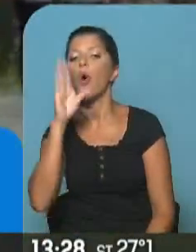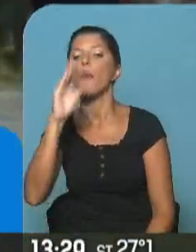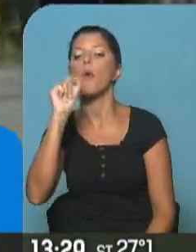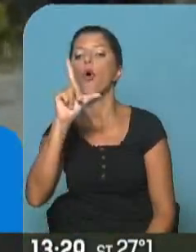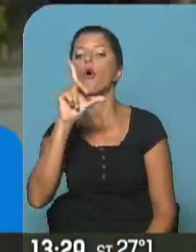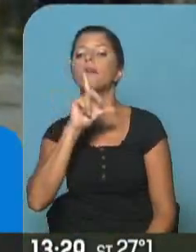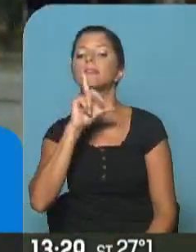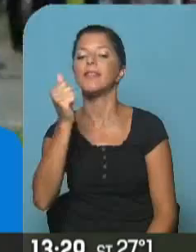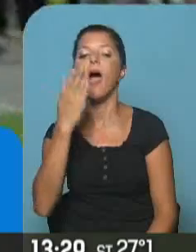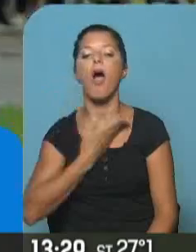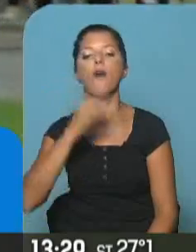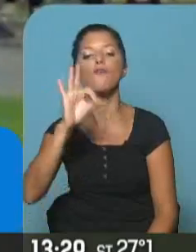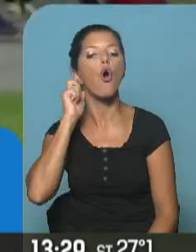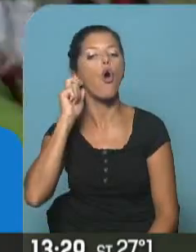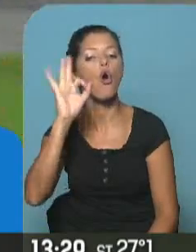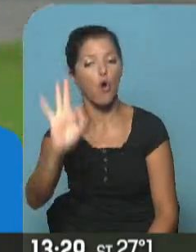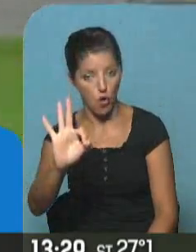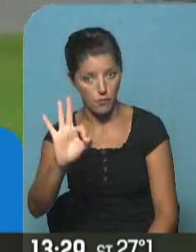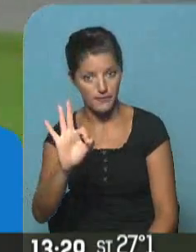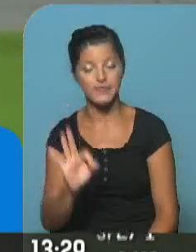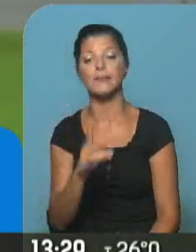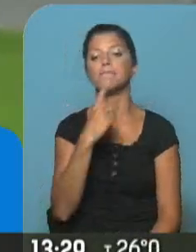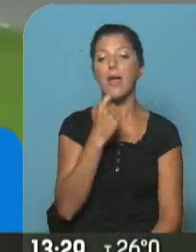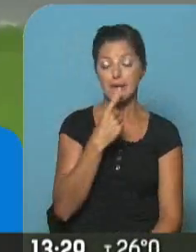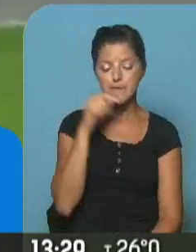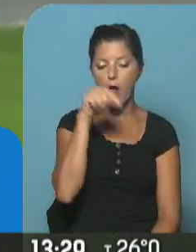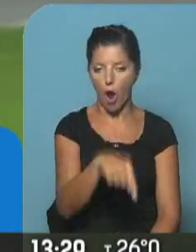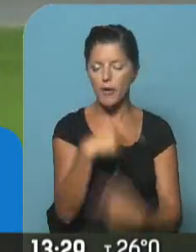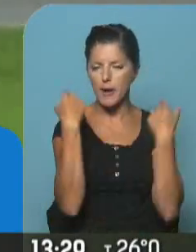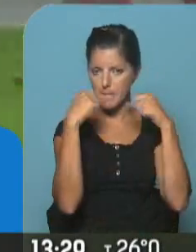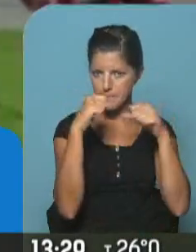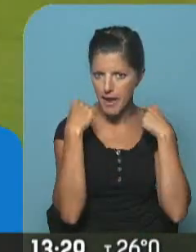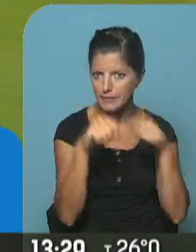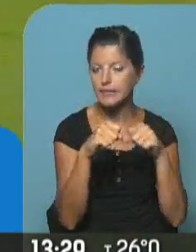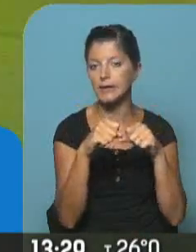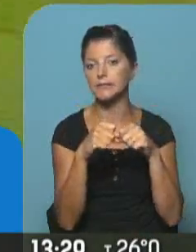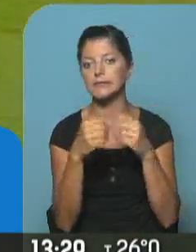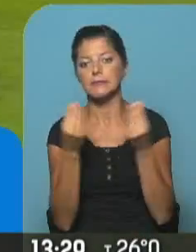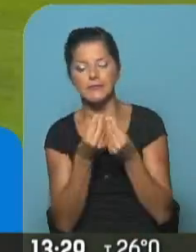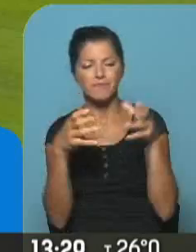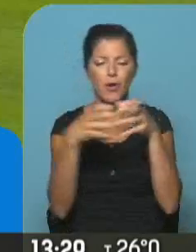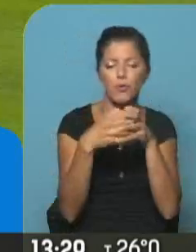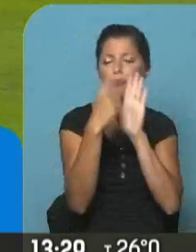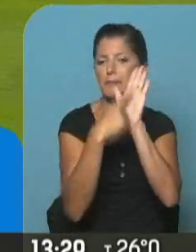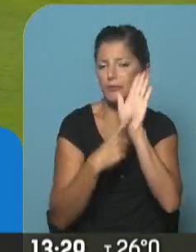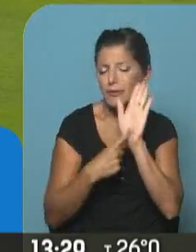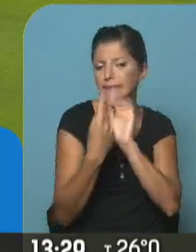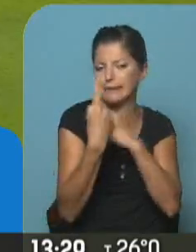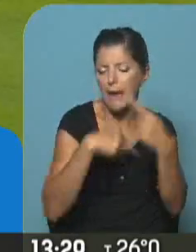Espinosa. Un River blindado, ¿eh?, en las prácticas, que viene cambiando de equipo cada fin de